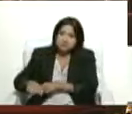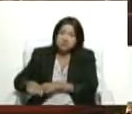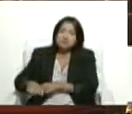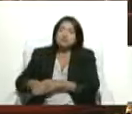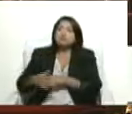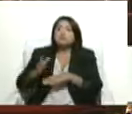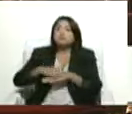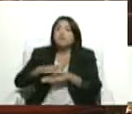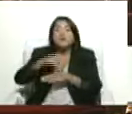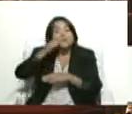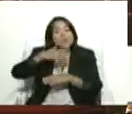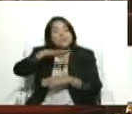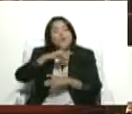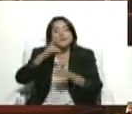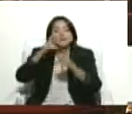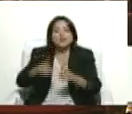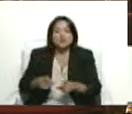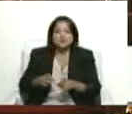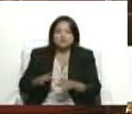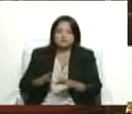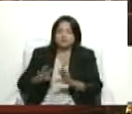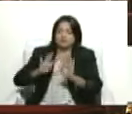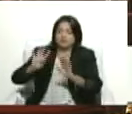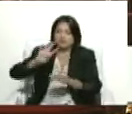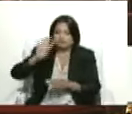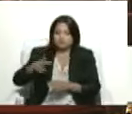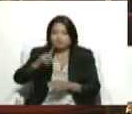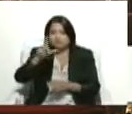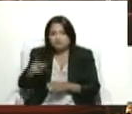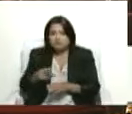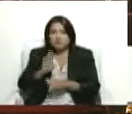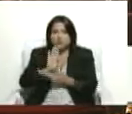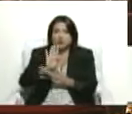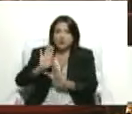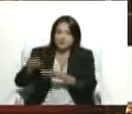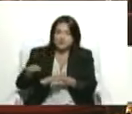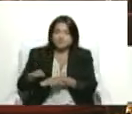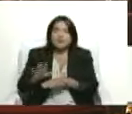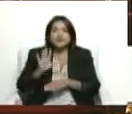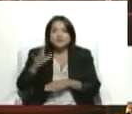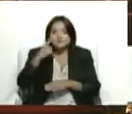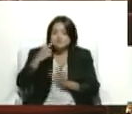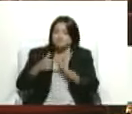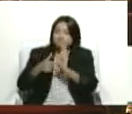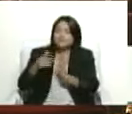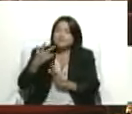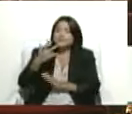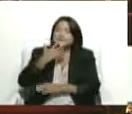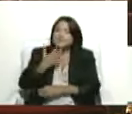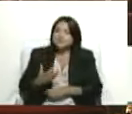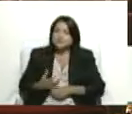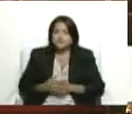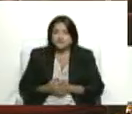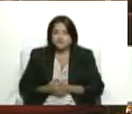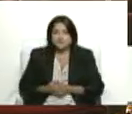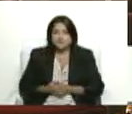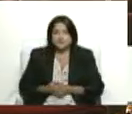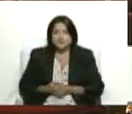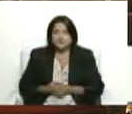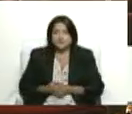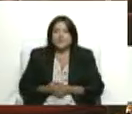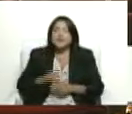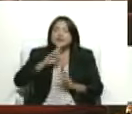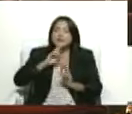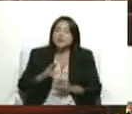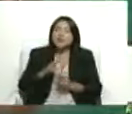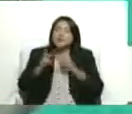está absolutamente decidido, es en salir a defender su territorio. Y eso es lo que se va a expresar el 3 de diciembre. Yo creo que la respuesta política, la respuesta